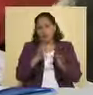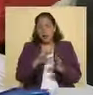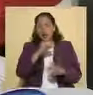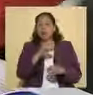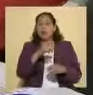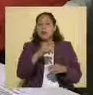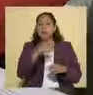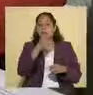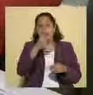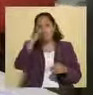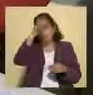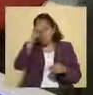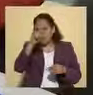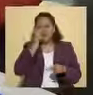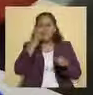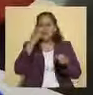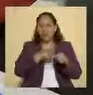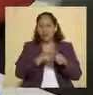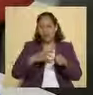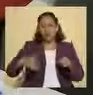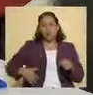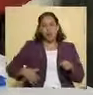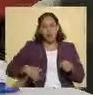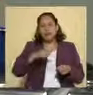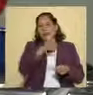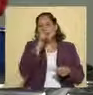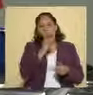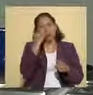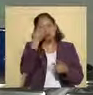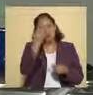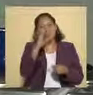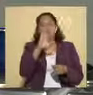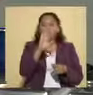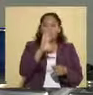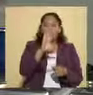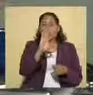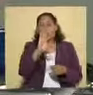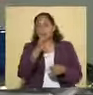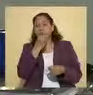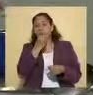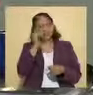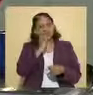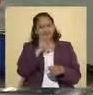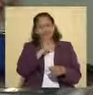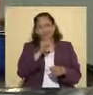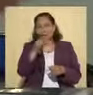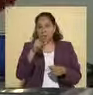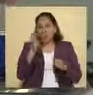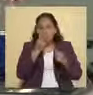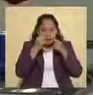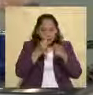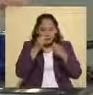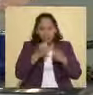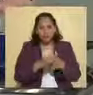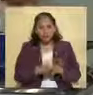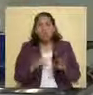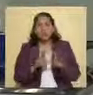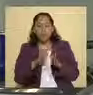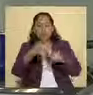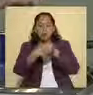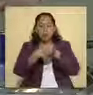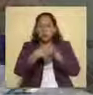está dura como es la costilla tiene se va a tardar en cocer unos 40-45 minutos Entonces si hay que estar al pendiente del